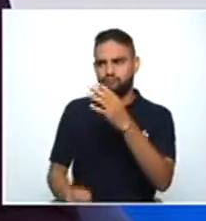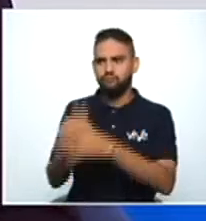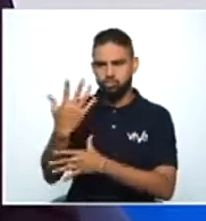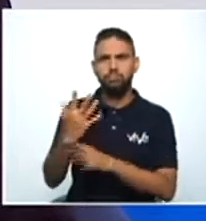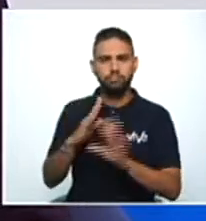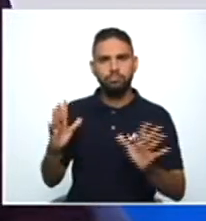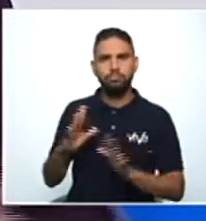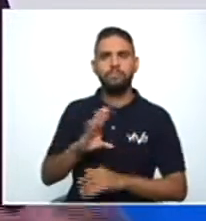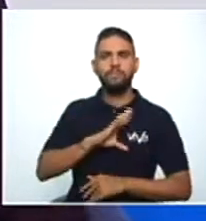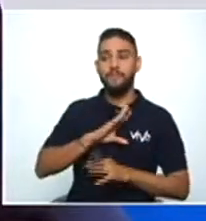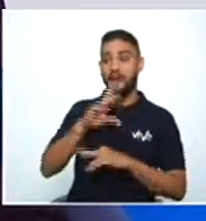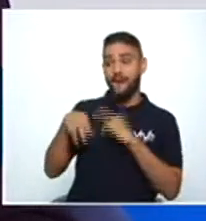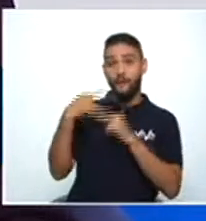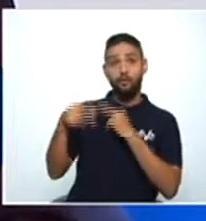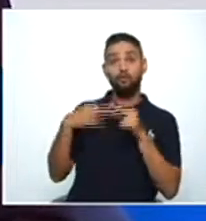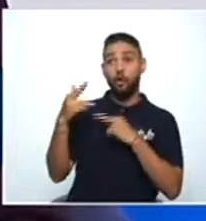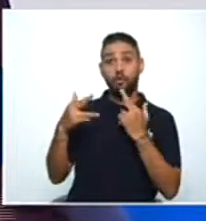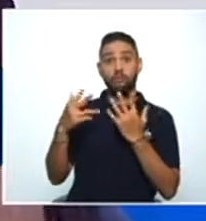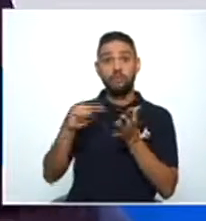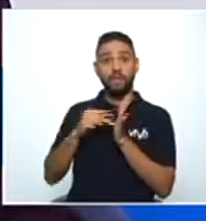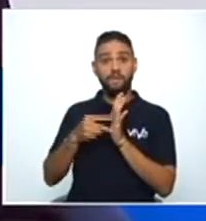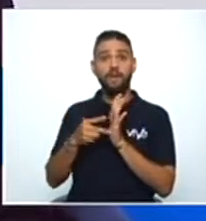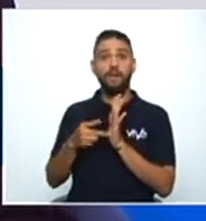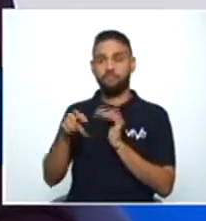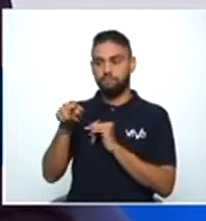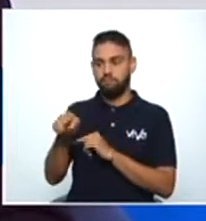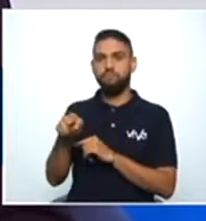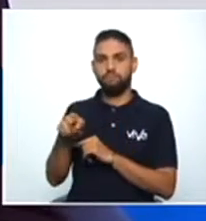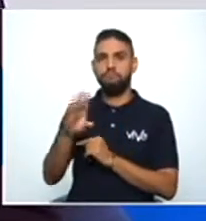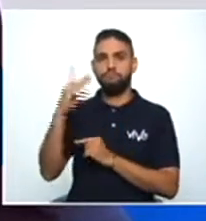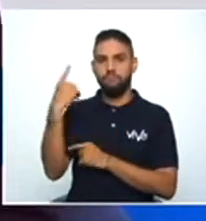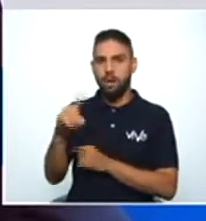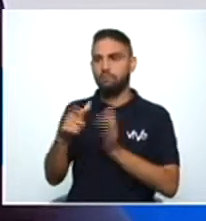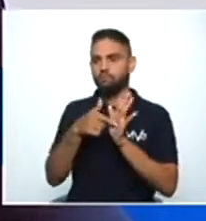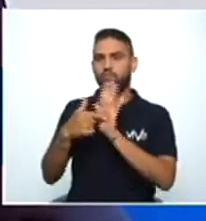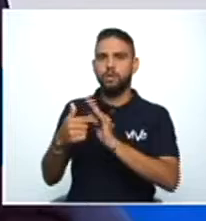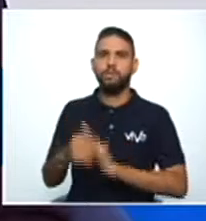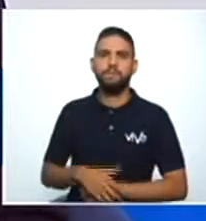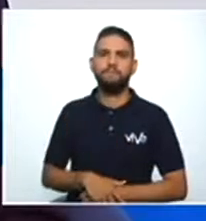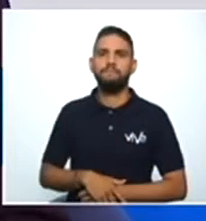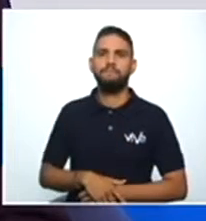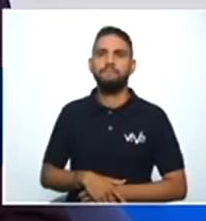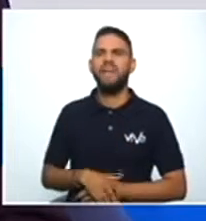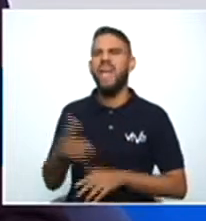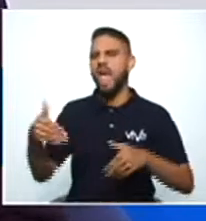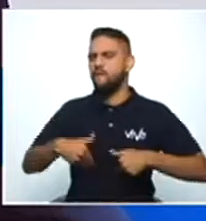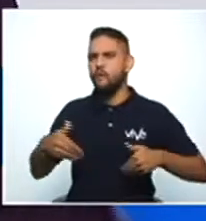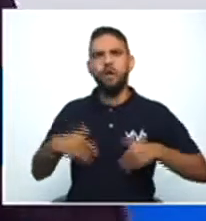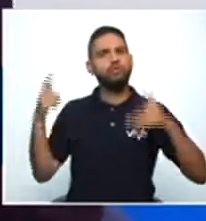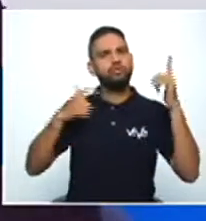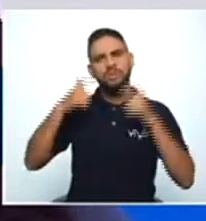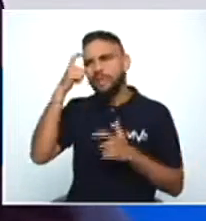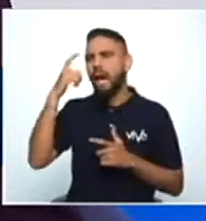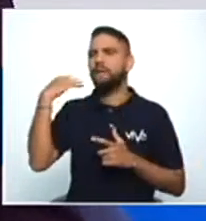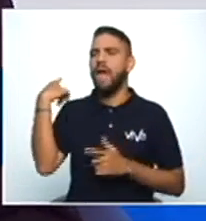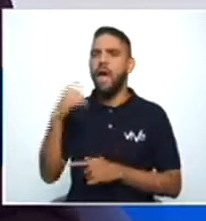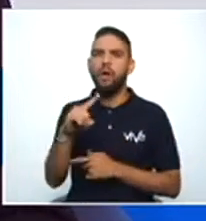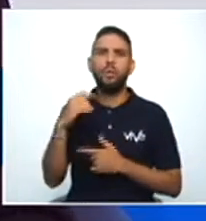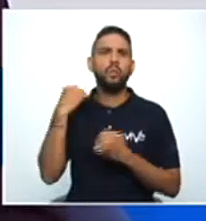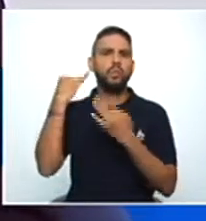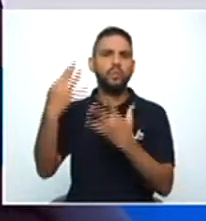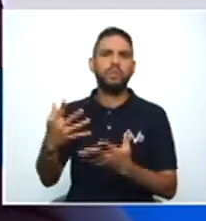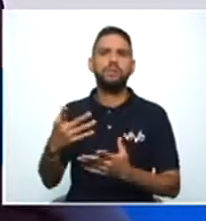lógicamente el cendis no tiene presencia gracias precisamente a un esfuerzo del comandante hugo chávez comandante eterno es donde aparece